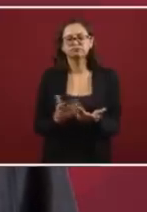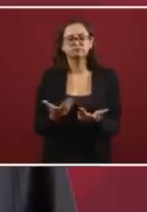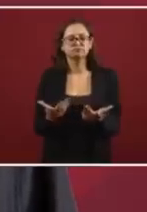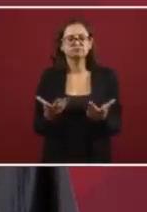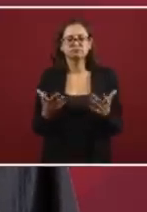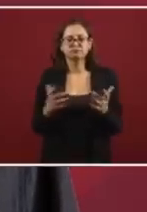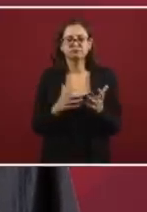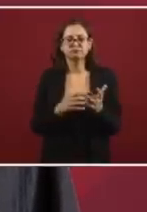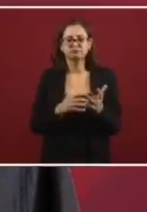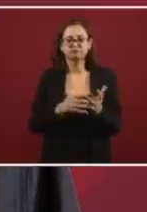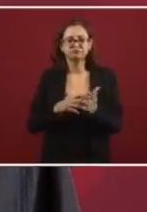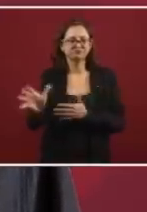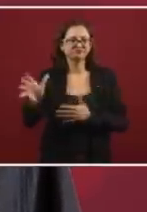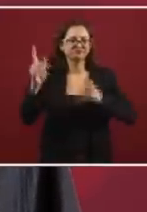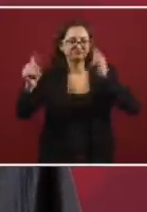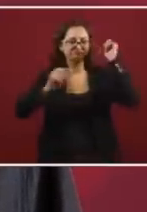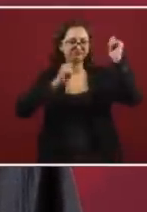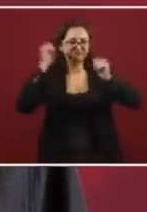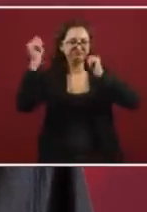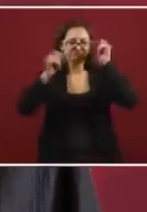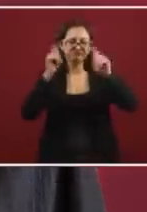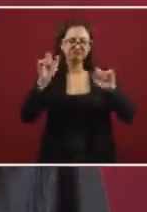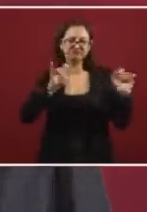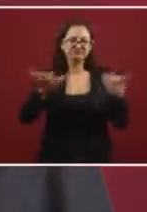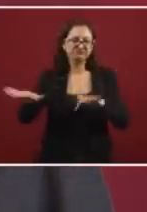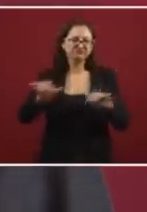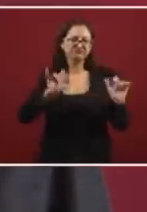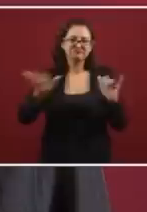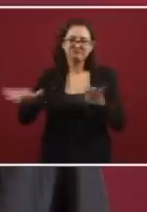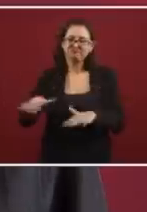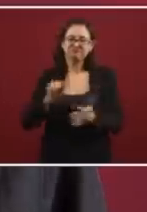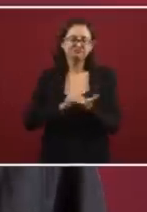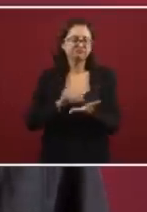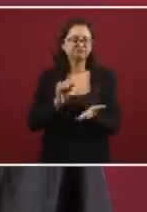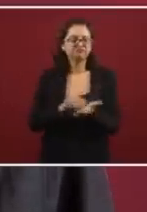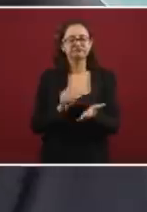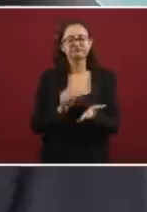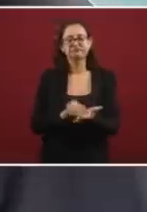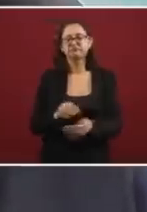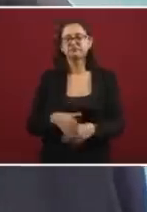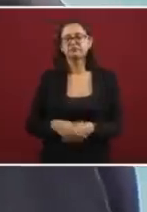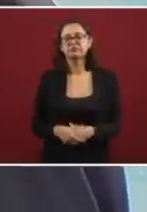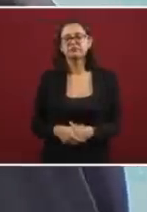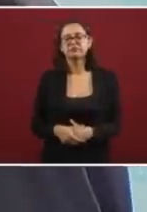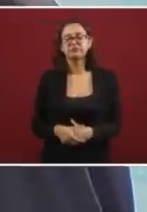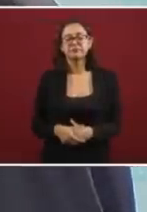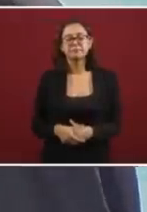millones de turistas y quintana roo entonces